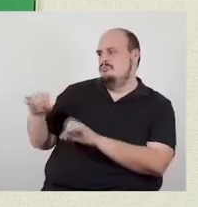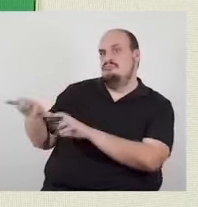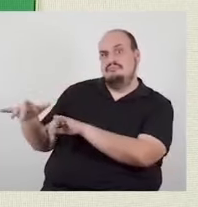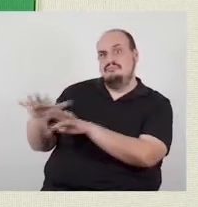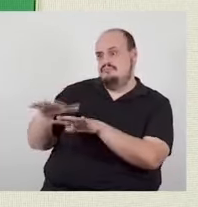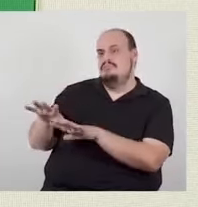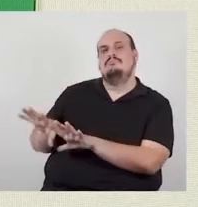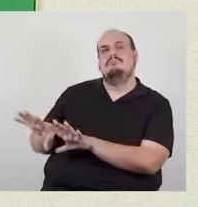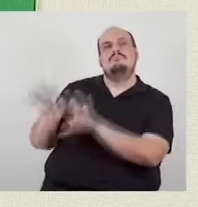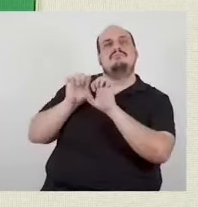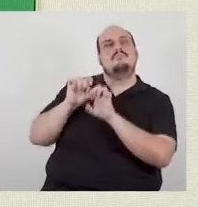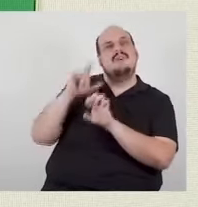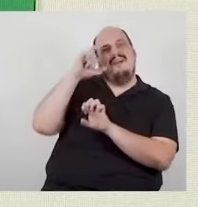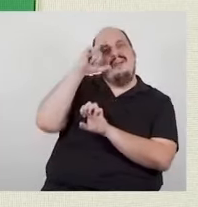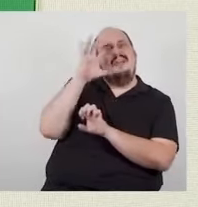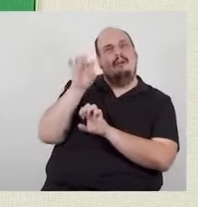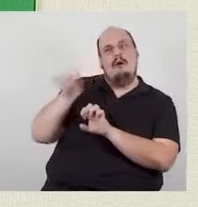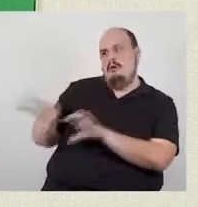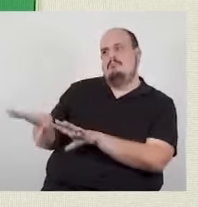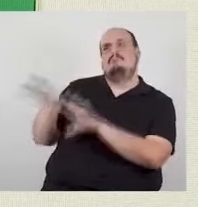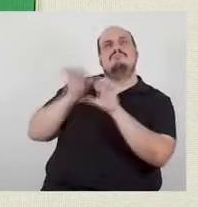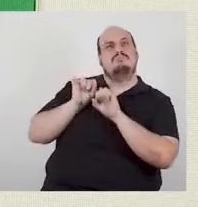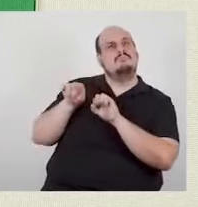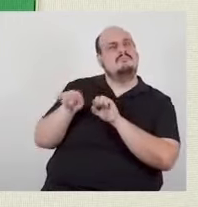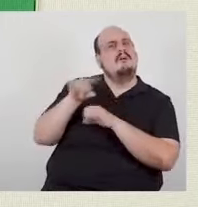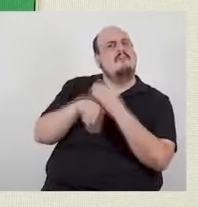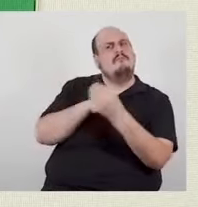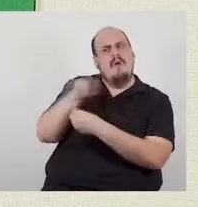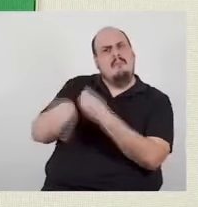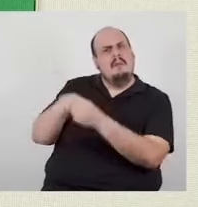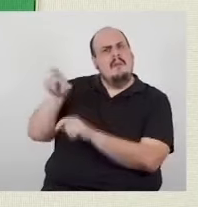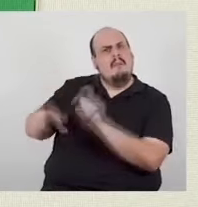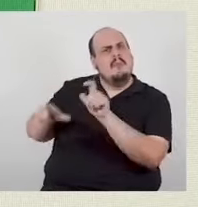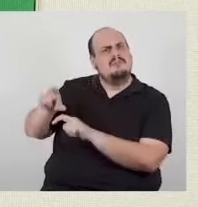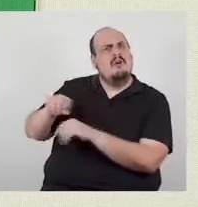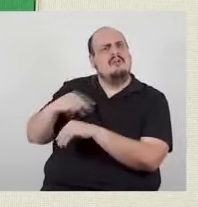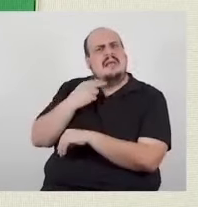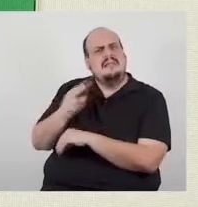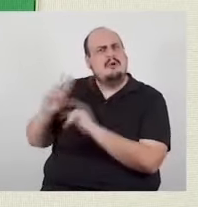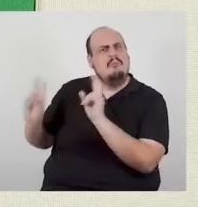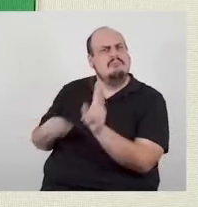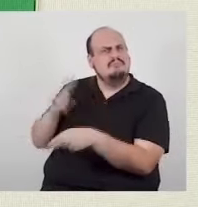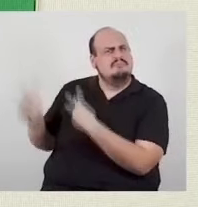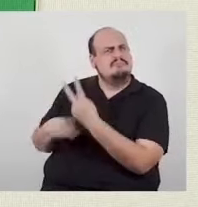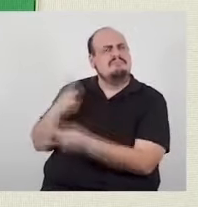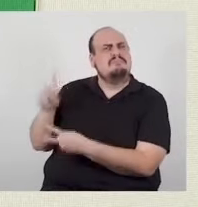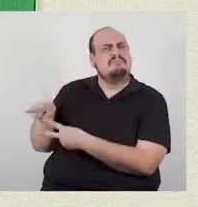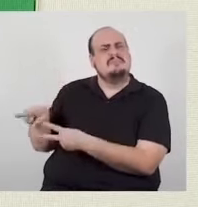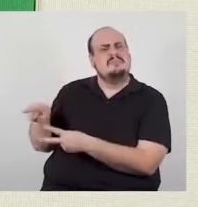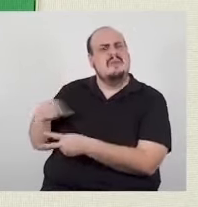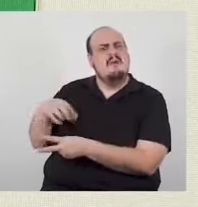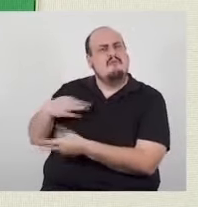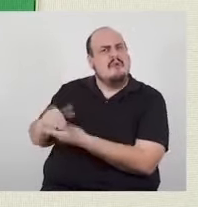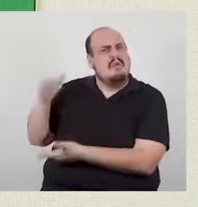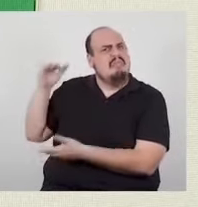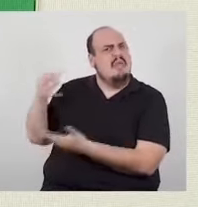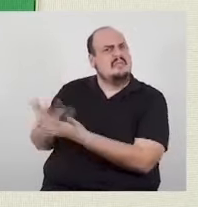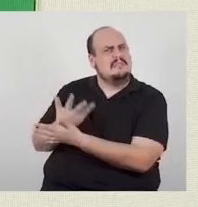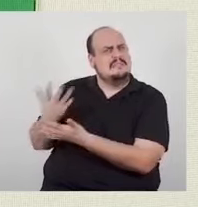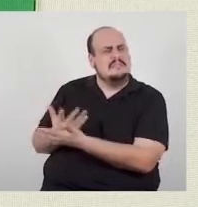pedido de un montón de madres, de un montón de padres, de un montón de familiares que habían perdido y que transitaban con dolor su vida. Y hoy vamos a ver